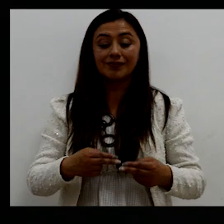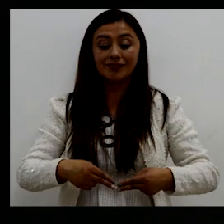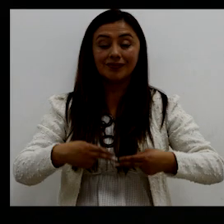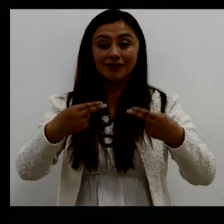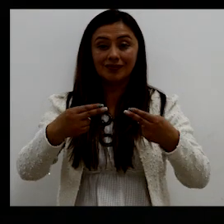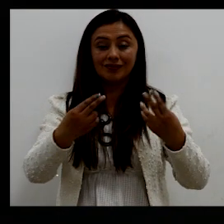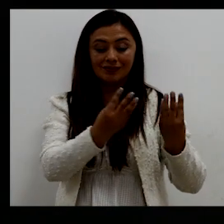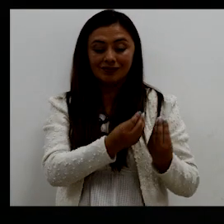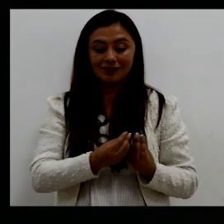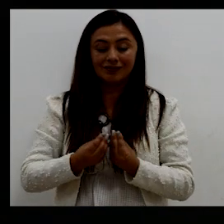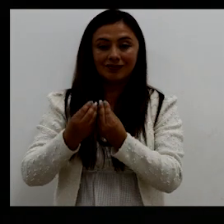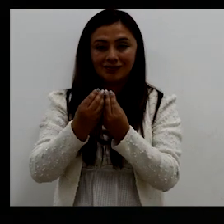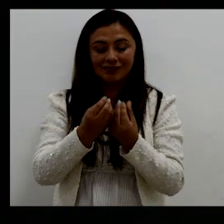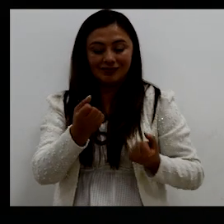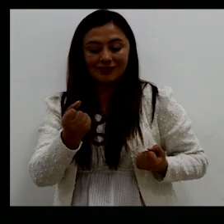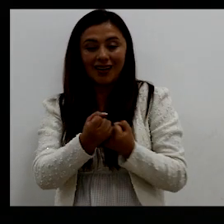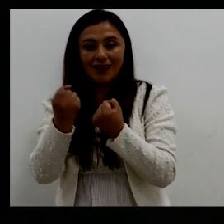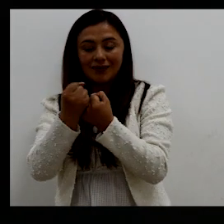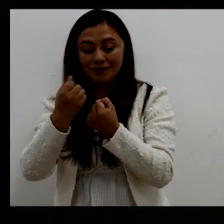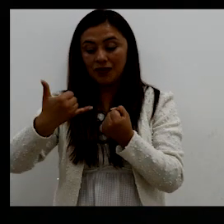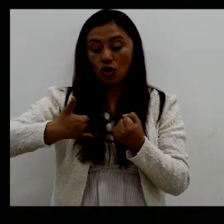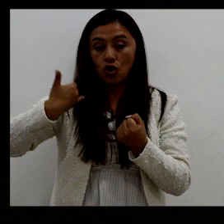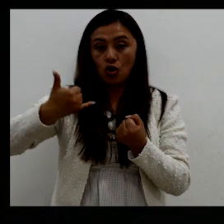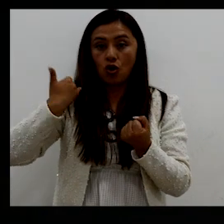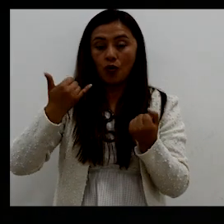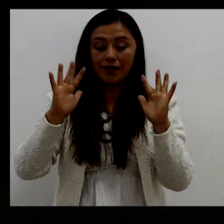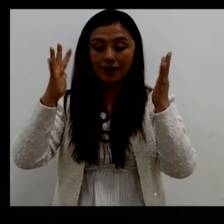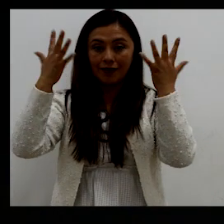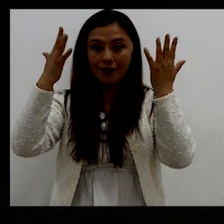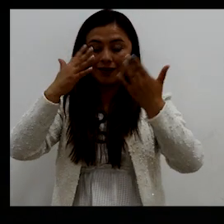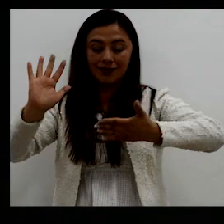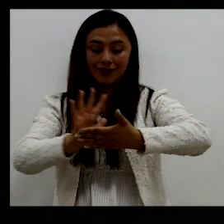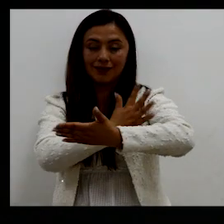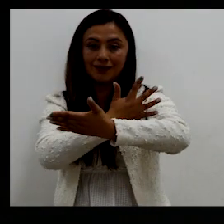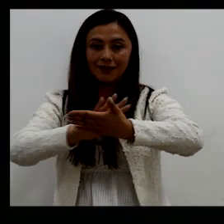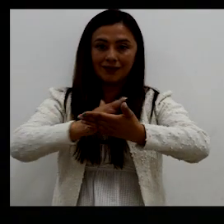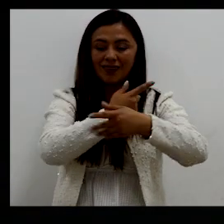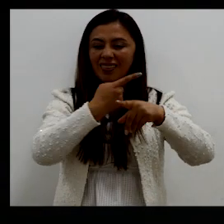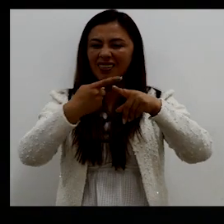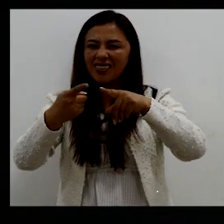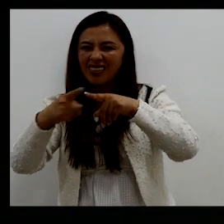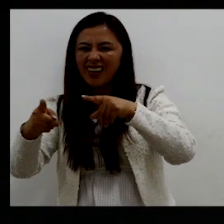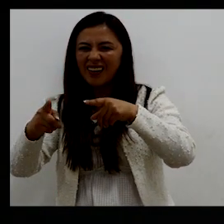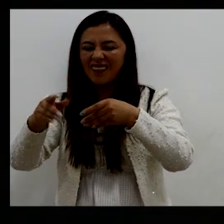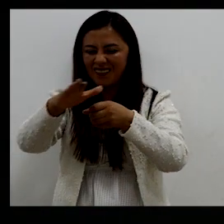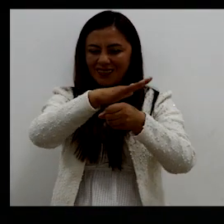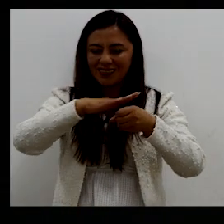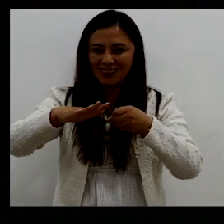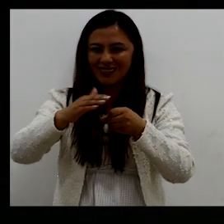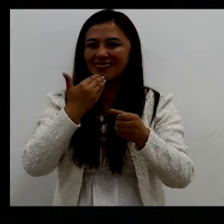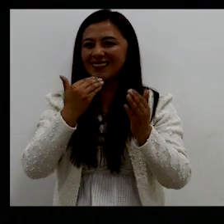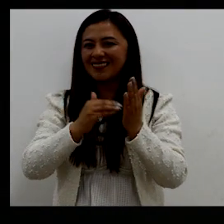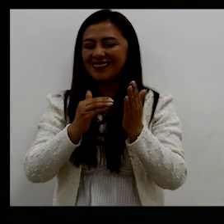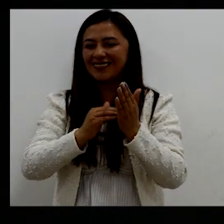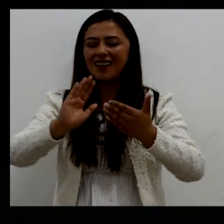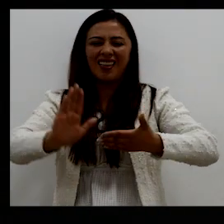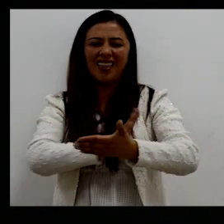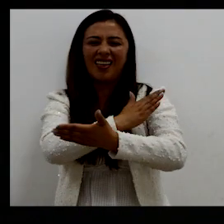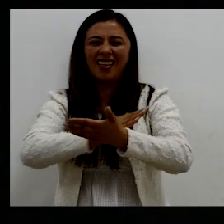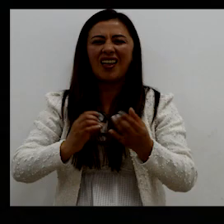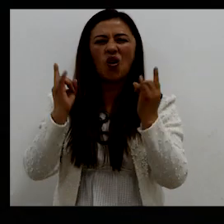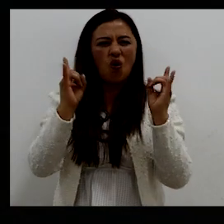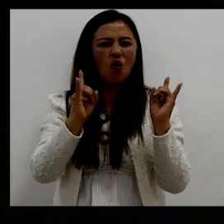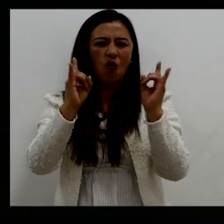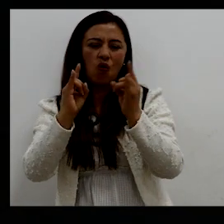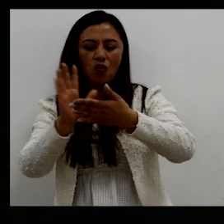Y Tunja en equipo apoyó el Festival Juvenil Cultural Resistencia Bicentenaria con diferentes eventos, entre ellos un concierto de rock con